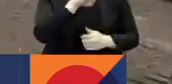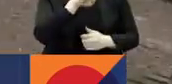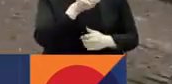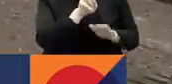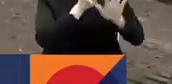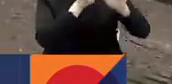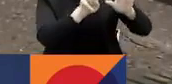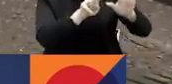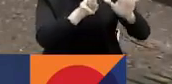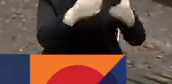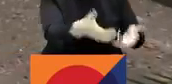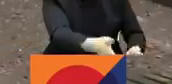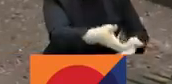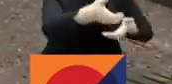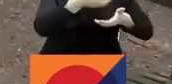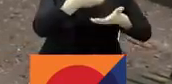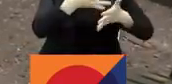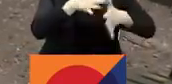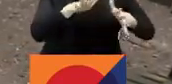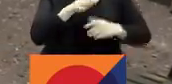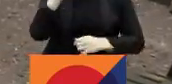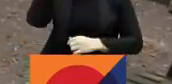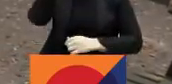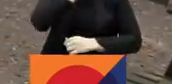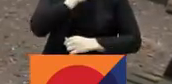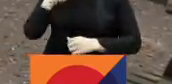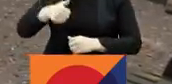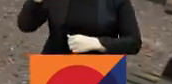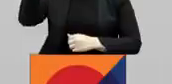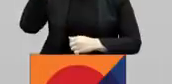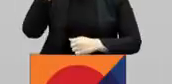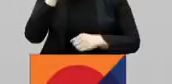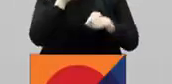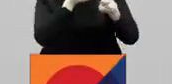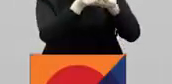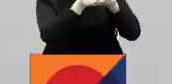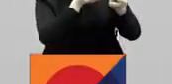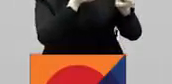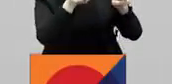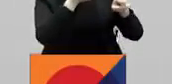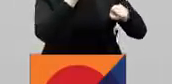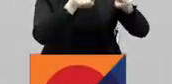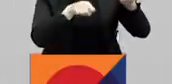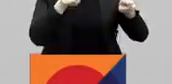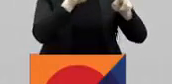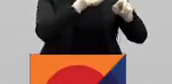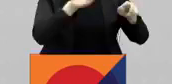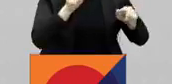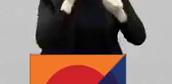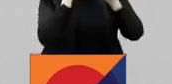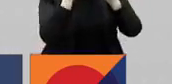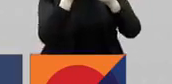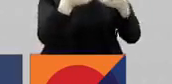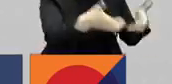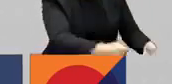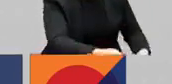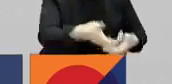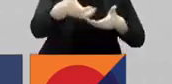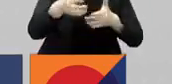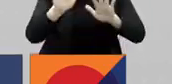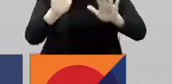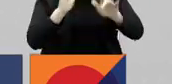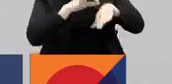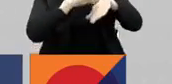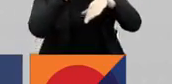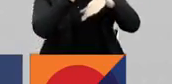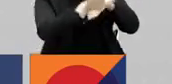encontrados. El comandante dijo que en la zona los cuerpos fueron manipulados. Por vías de hecho, personas movieron los cuerpos interfiriendo en los actos